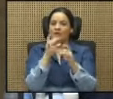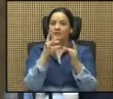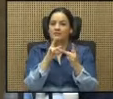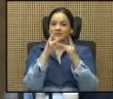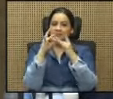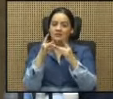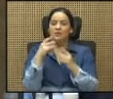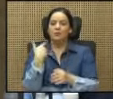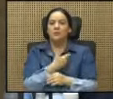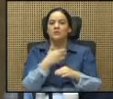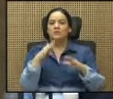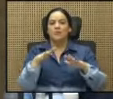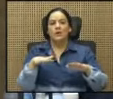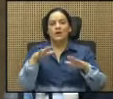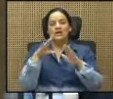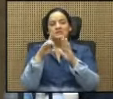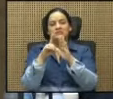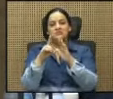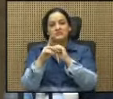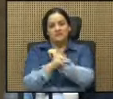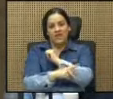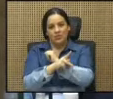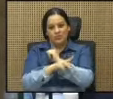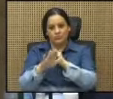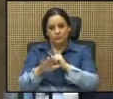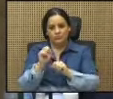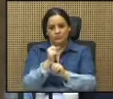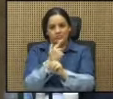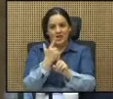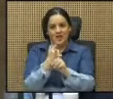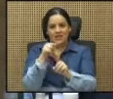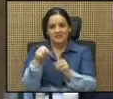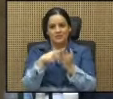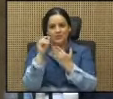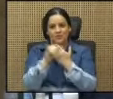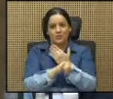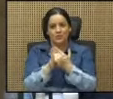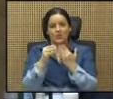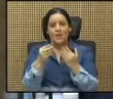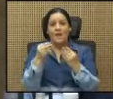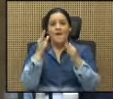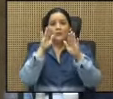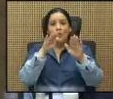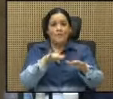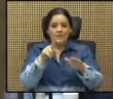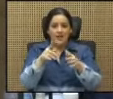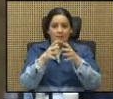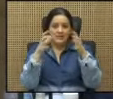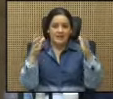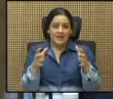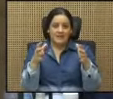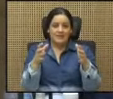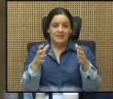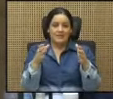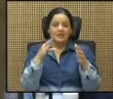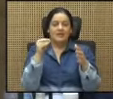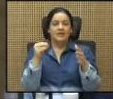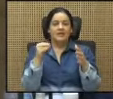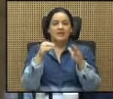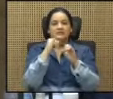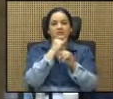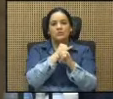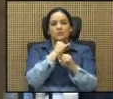nuestro Estado social. La iniciativa somete a la más grande institución que tenemos a las directrices del Mideplan.